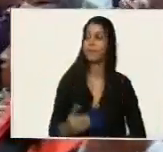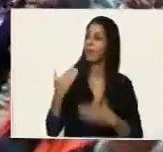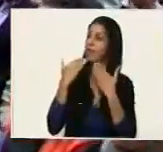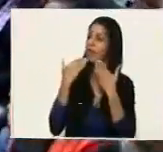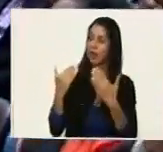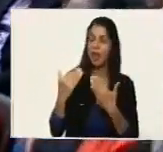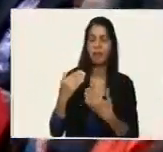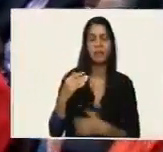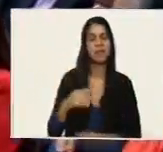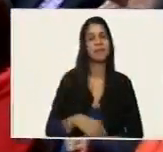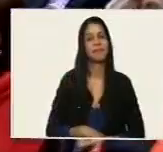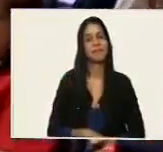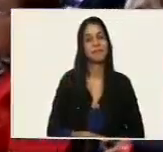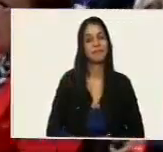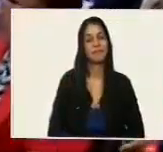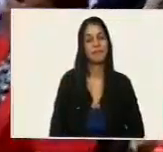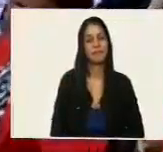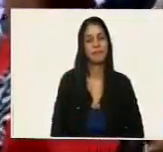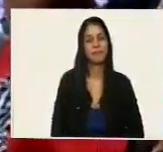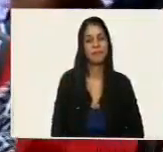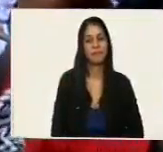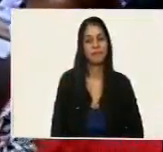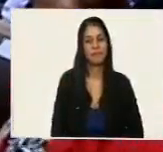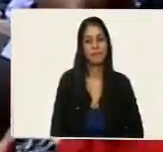Marelis. Por ahí.